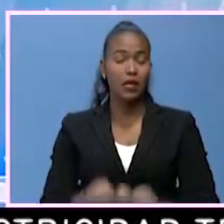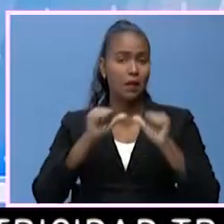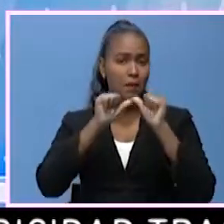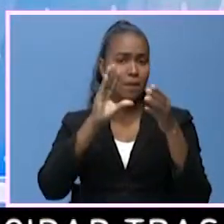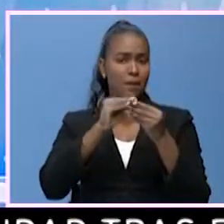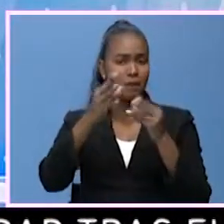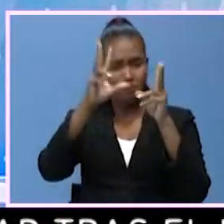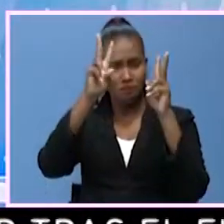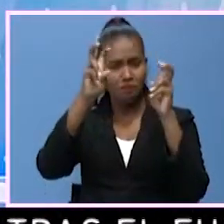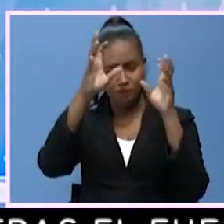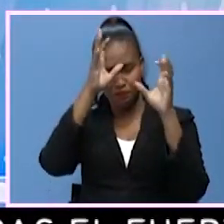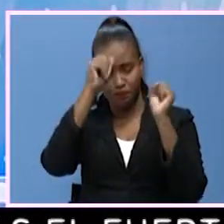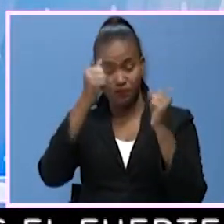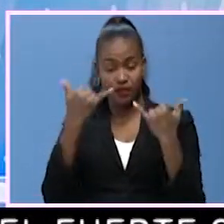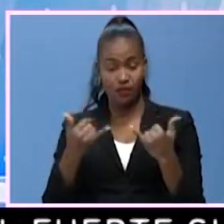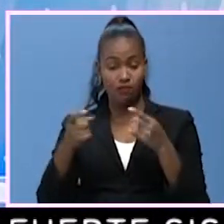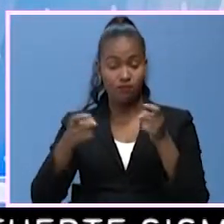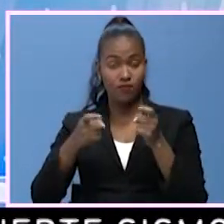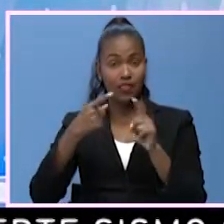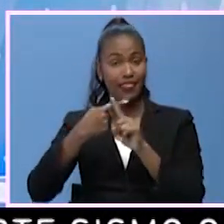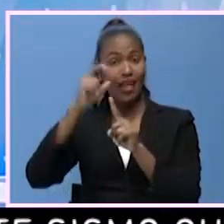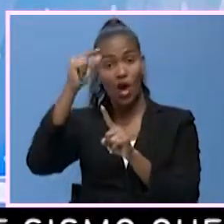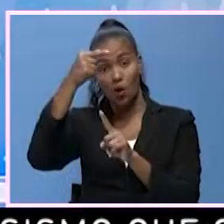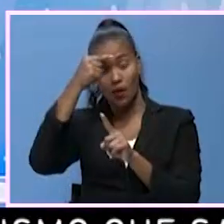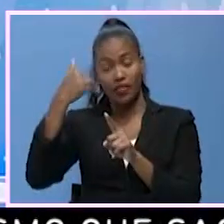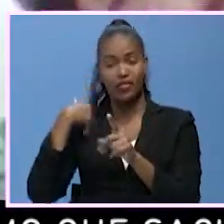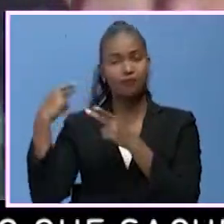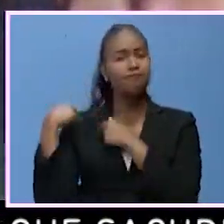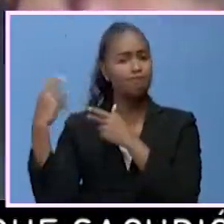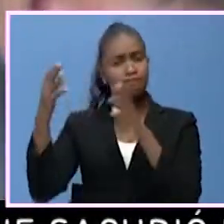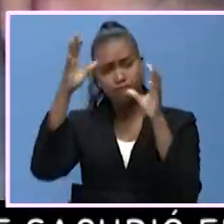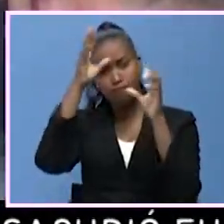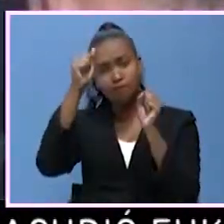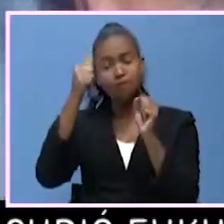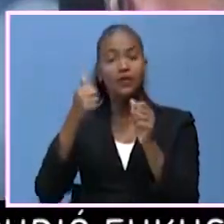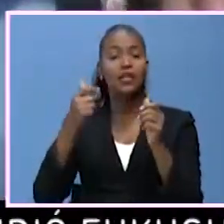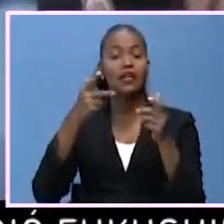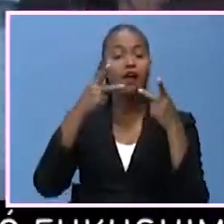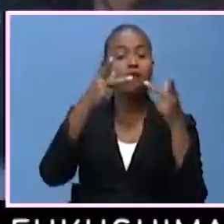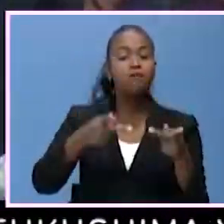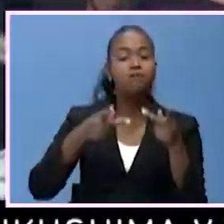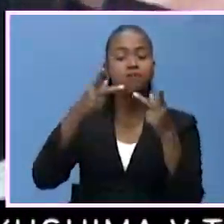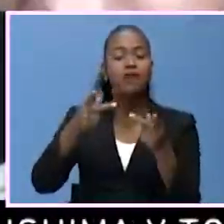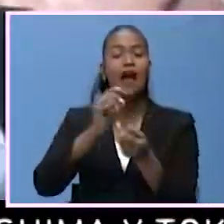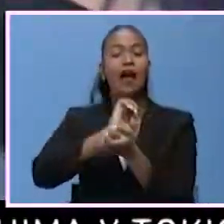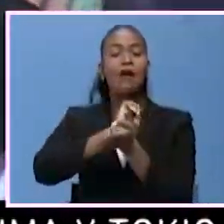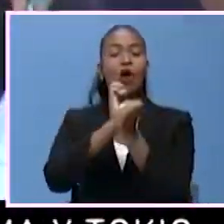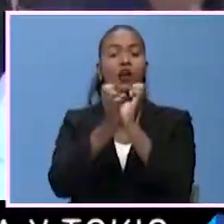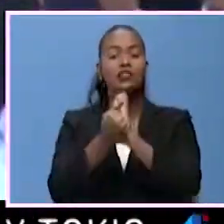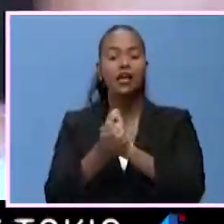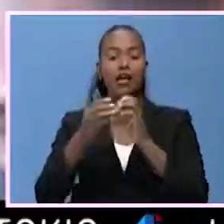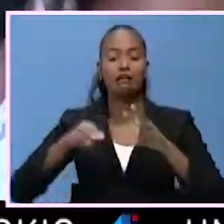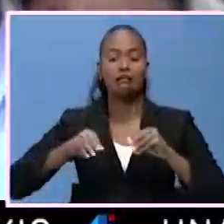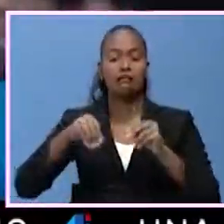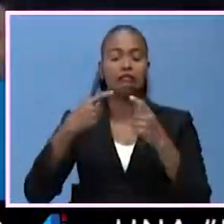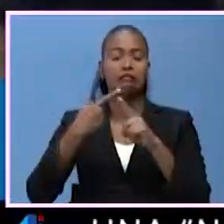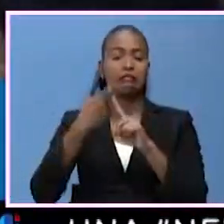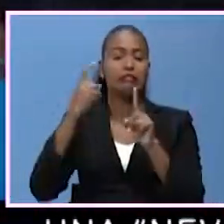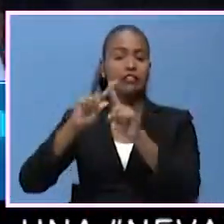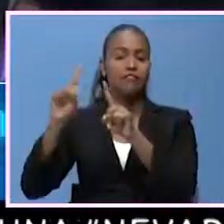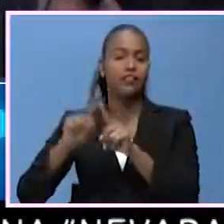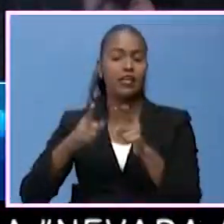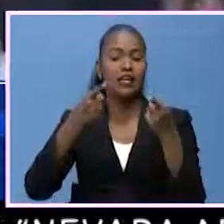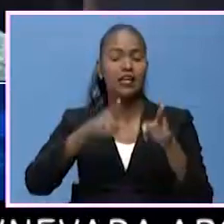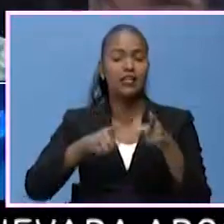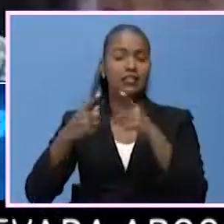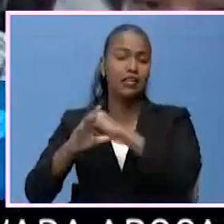con el mandatario, la presente administración gubernamental que preside Luis Abinader da seguimiento a la evolución de la producción agrícola que proviene de los diferentes